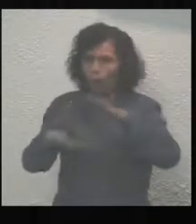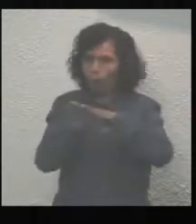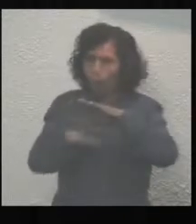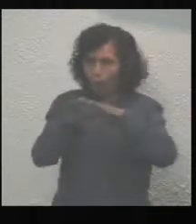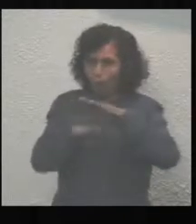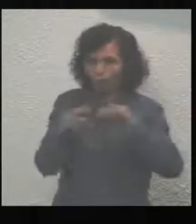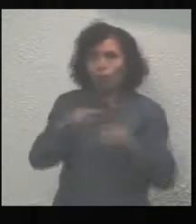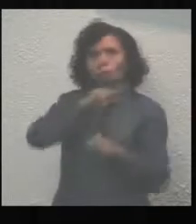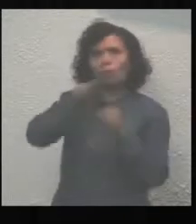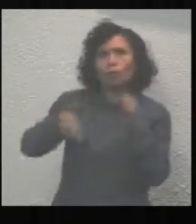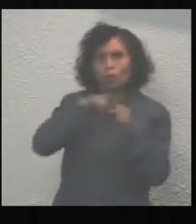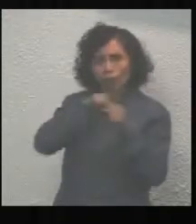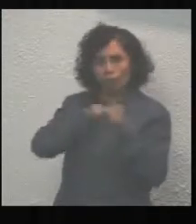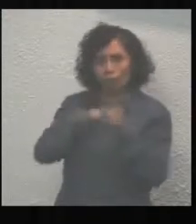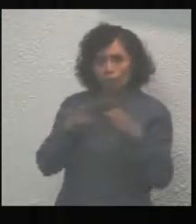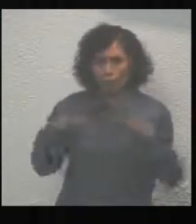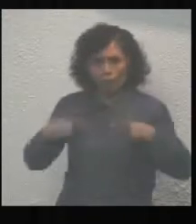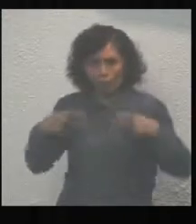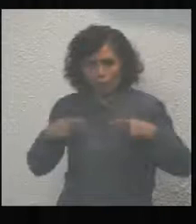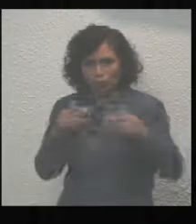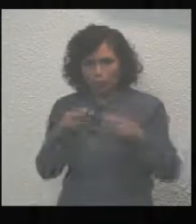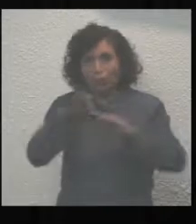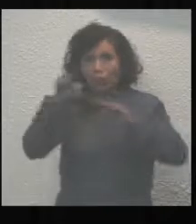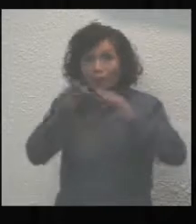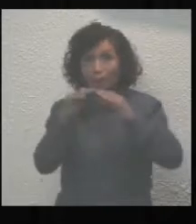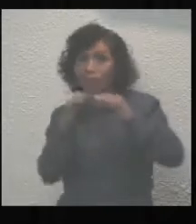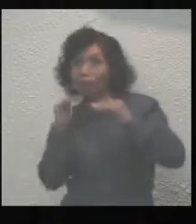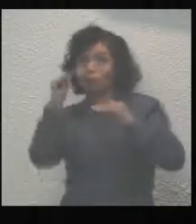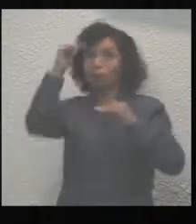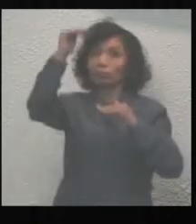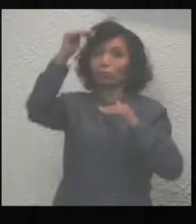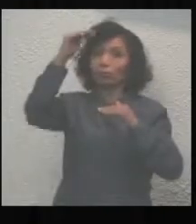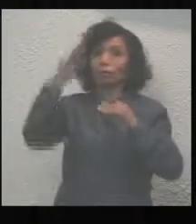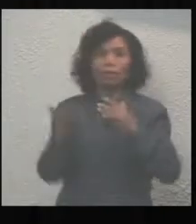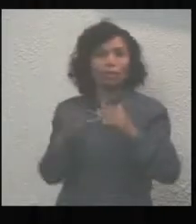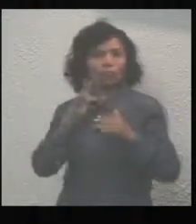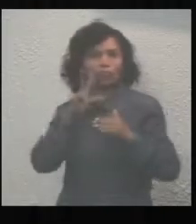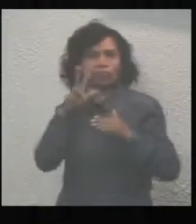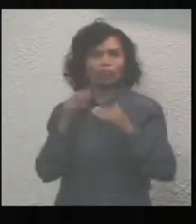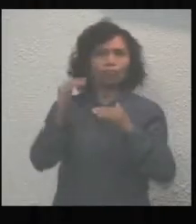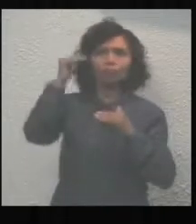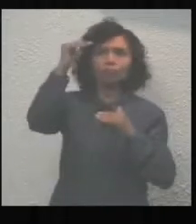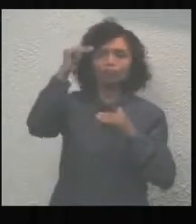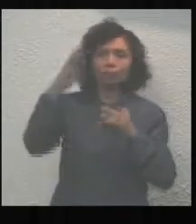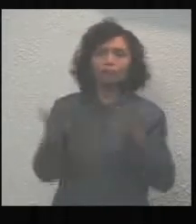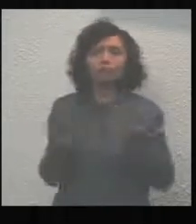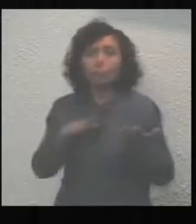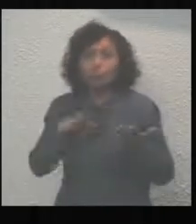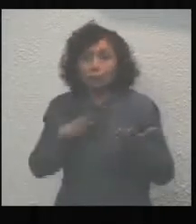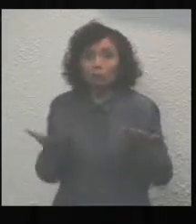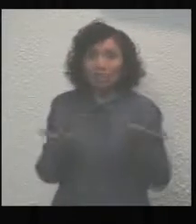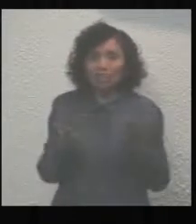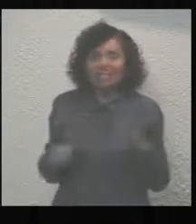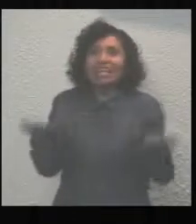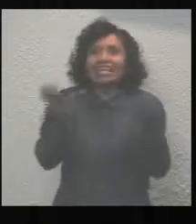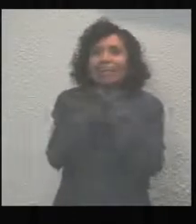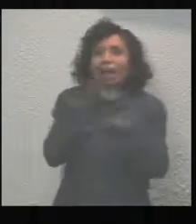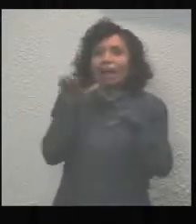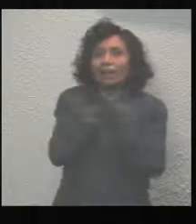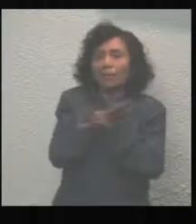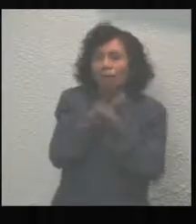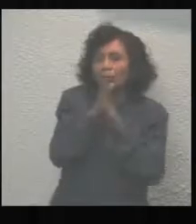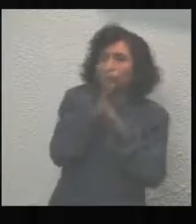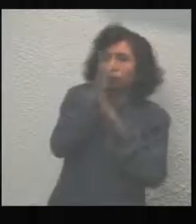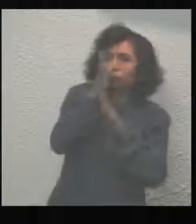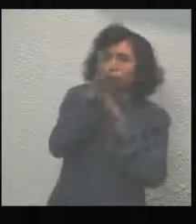y la naturaleza y naturales para ser mejores ser los mejores tenemos entonces que Modificar el enfoque